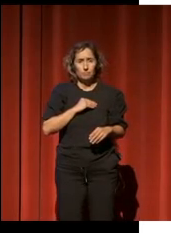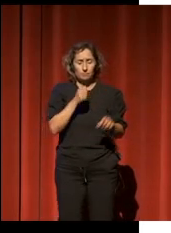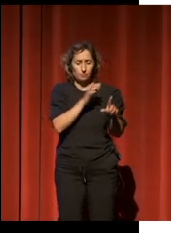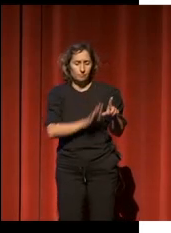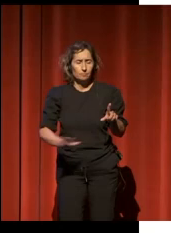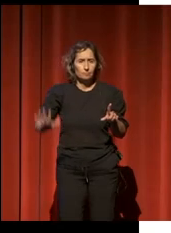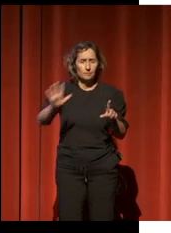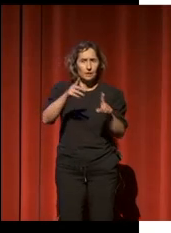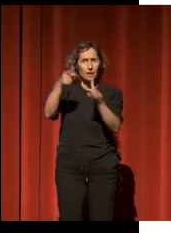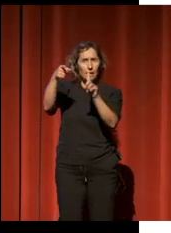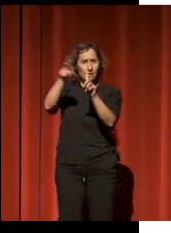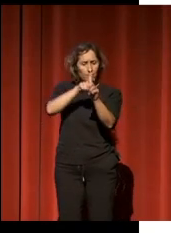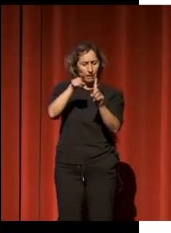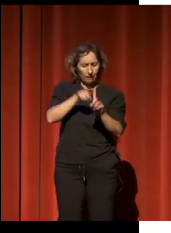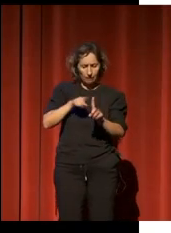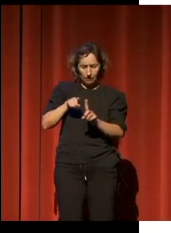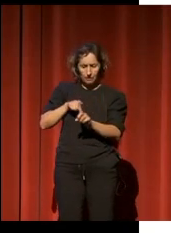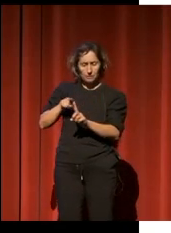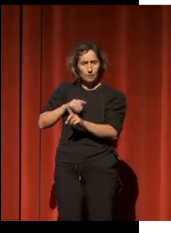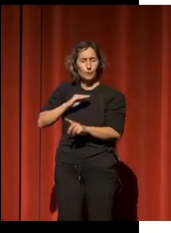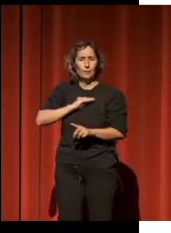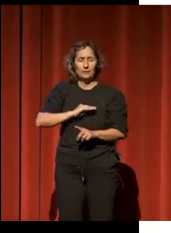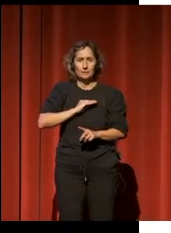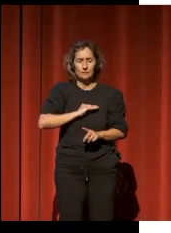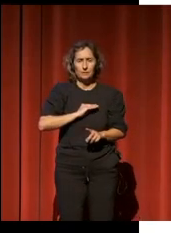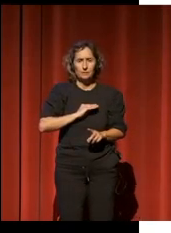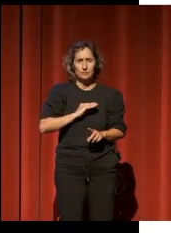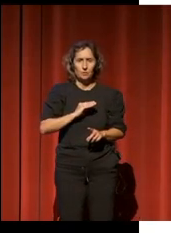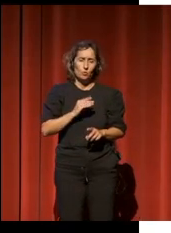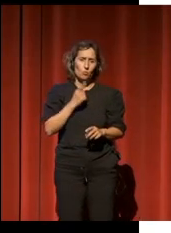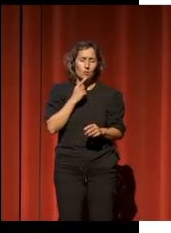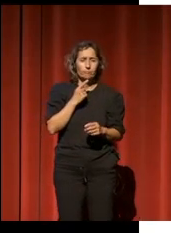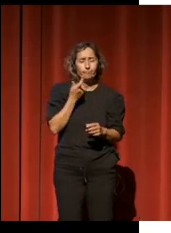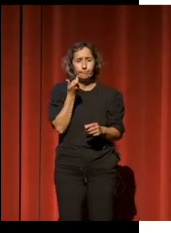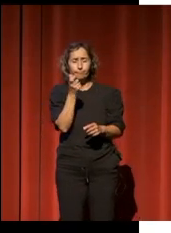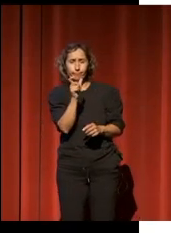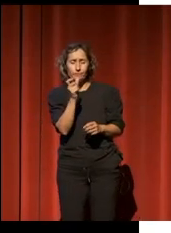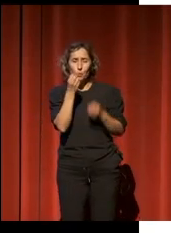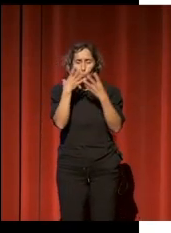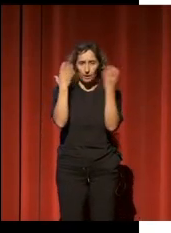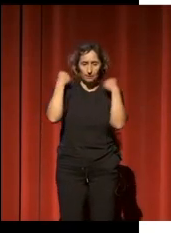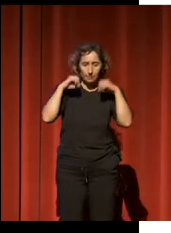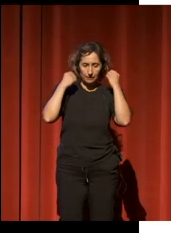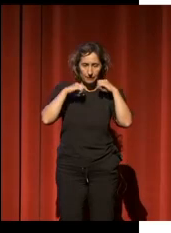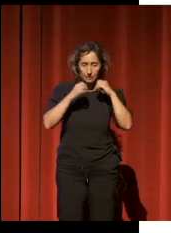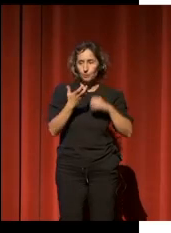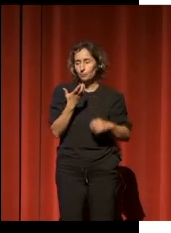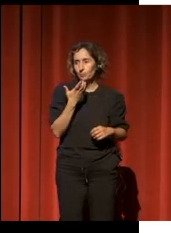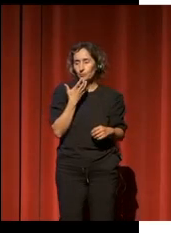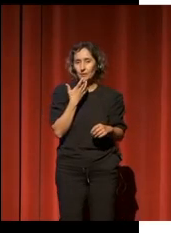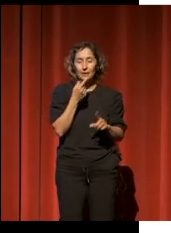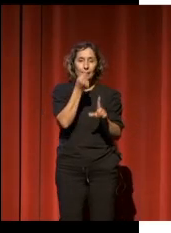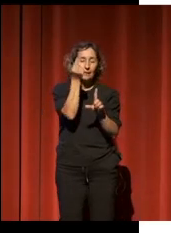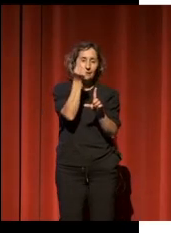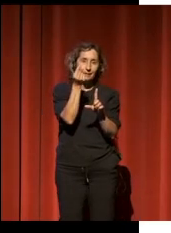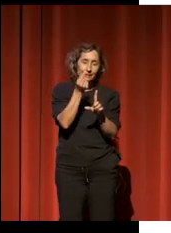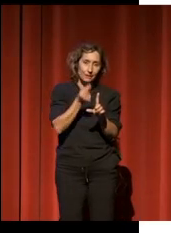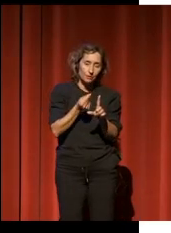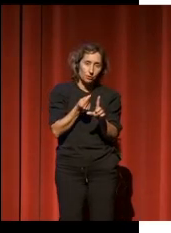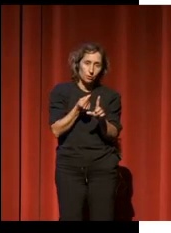estado con todo lo que ello conlleva de diseminación de buenas prácticas que podría estar el tema de el